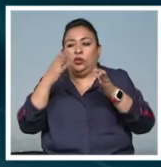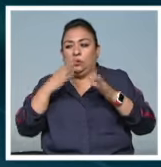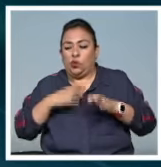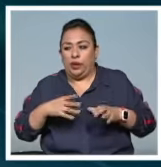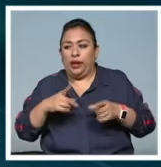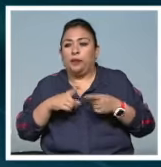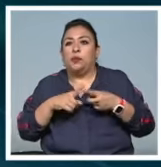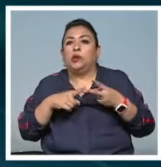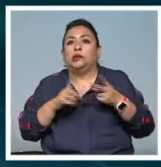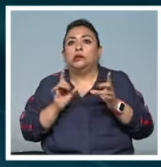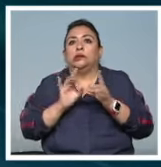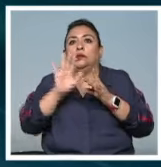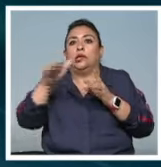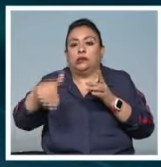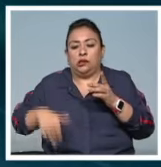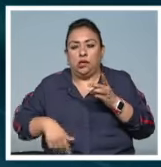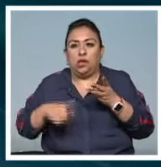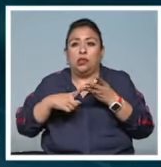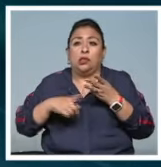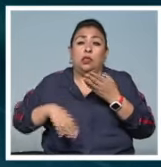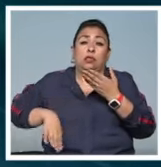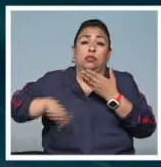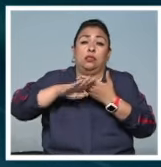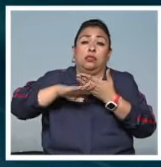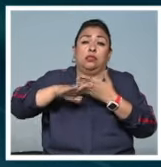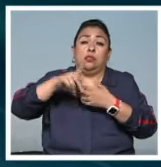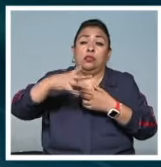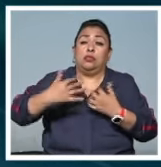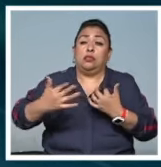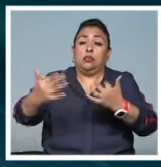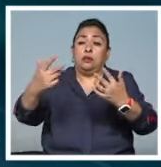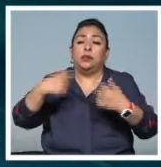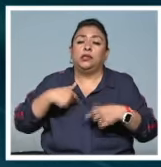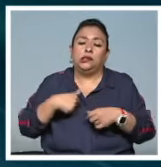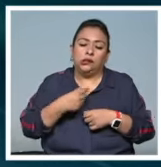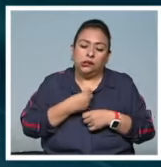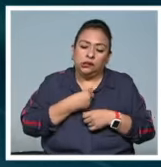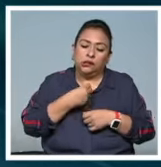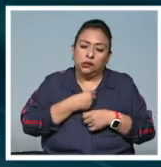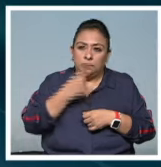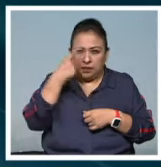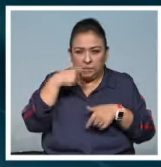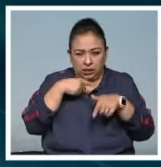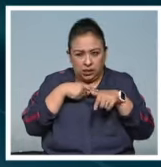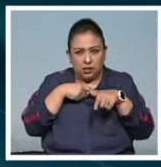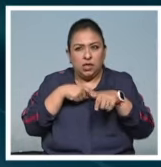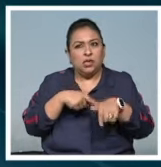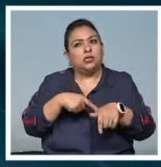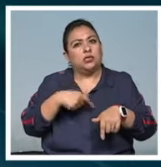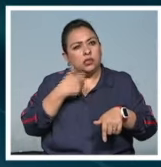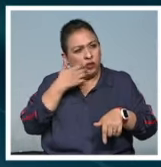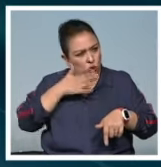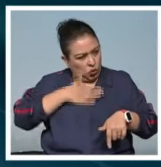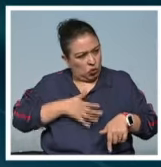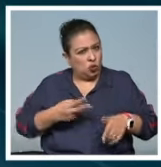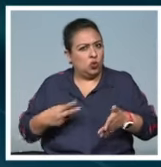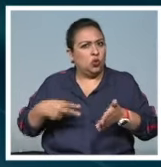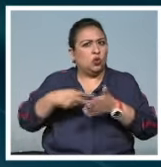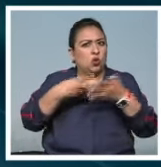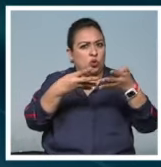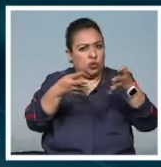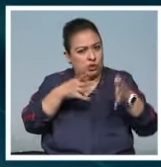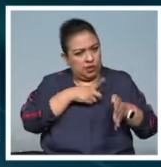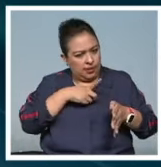físicas, los accidentes y las agresiones del público que tuvo que aguantar con tal de seguir impartiendo justicia arriba del